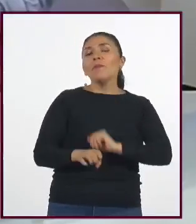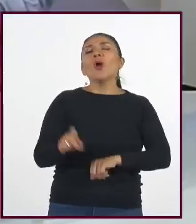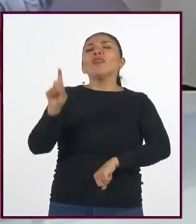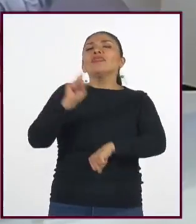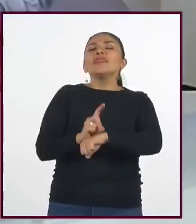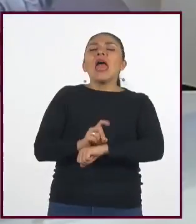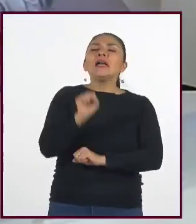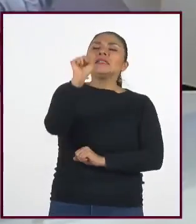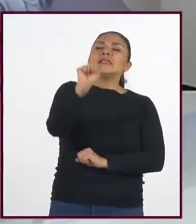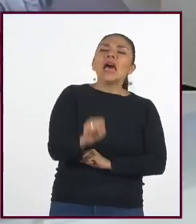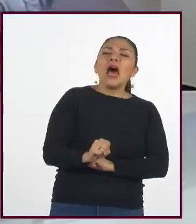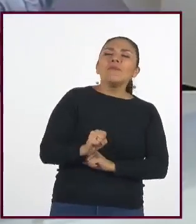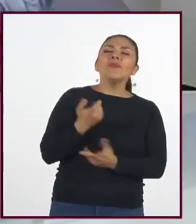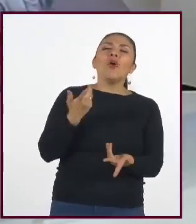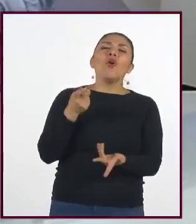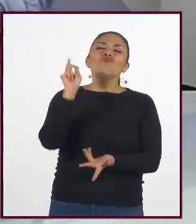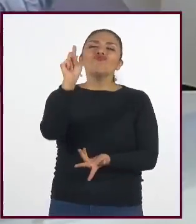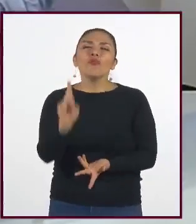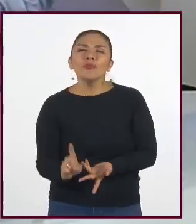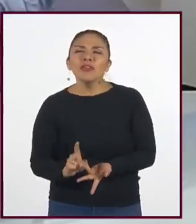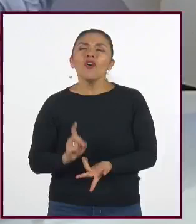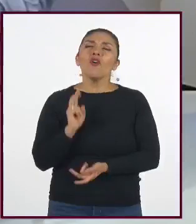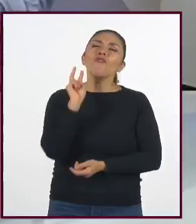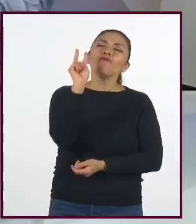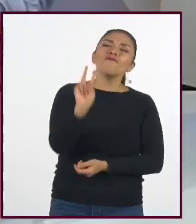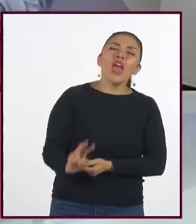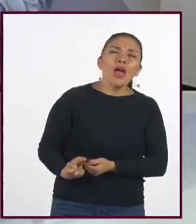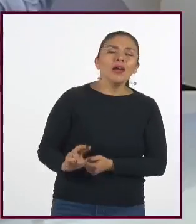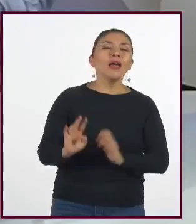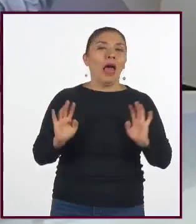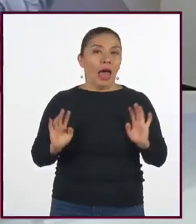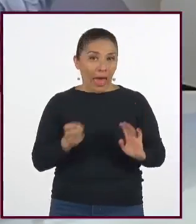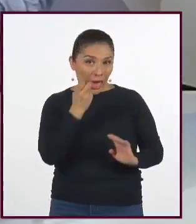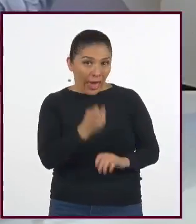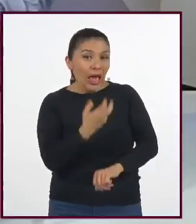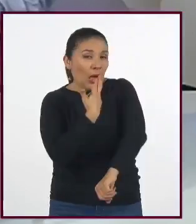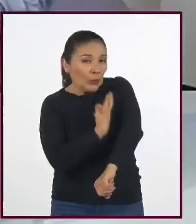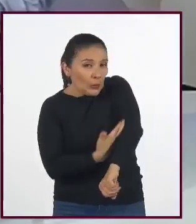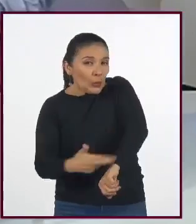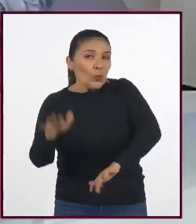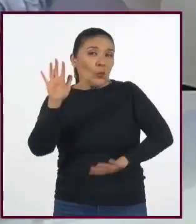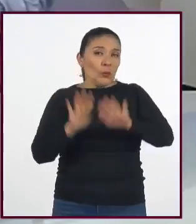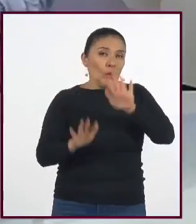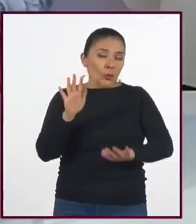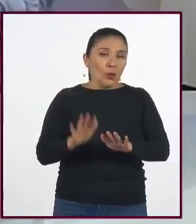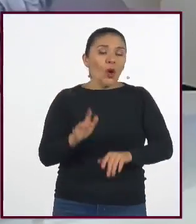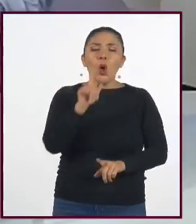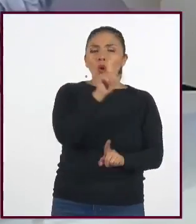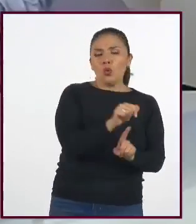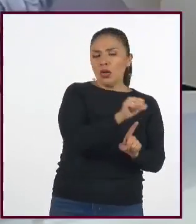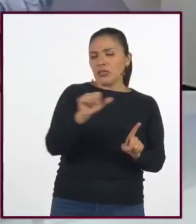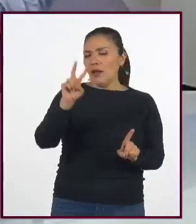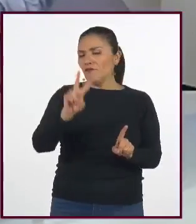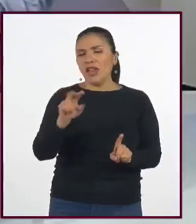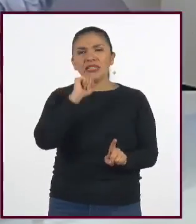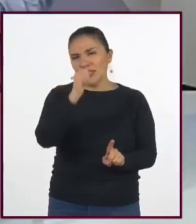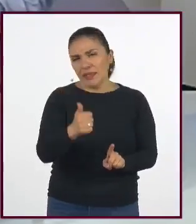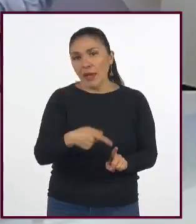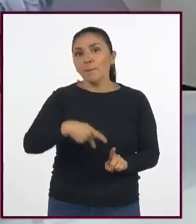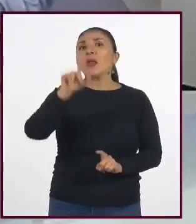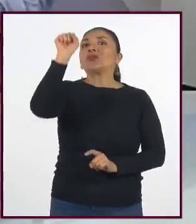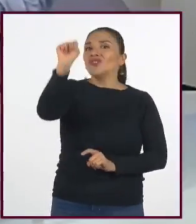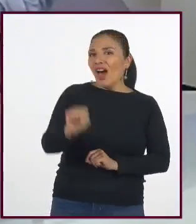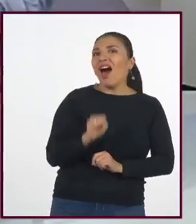ser considerado como ocasional? Podría ser tomado como ocasional. No consumí de lunes a viernes, pero cada sábado